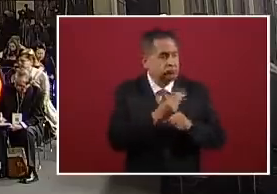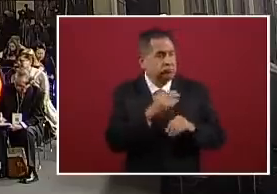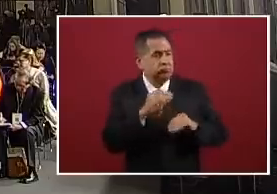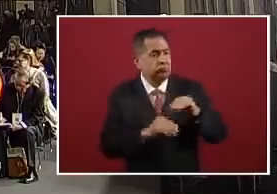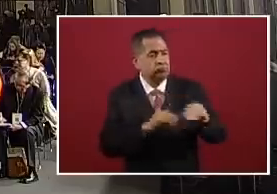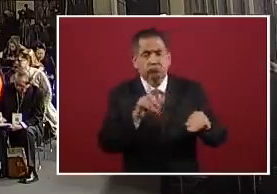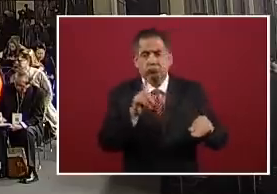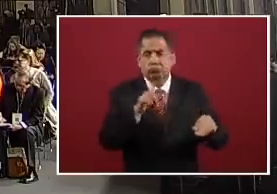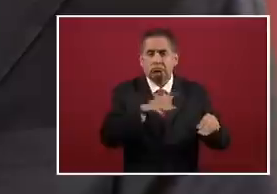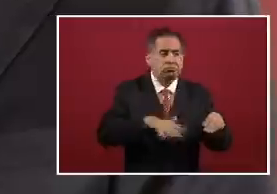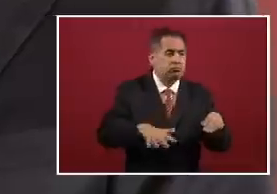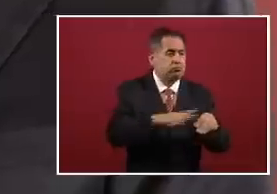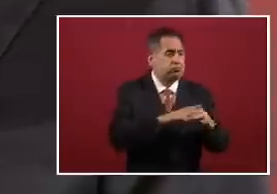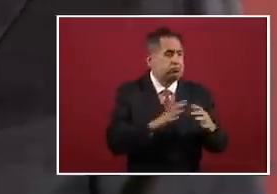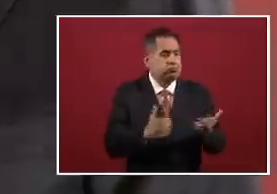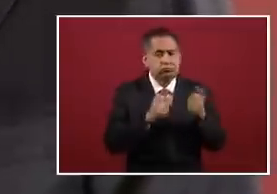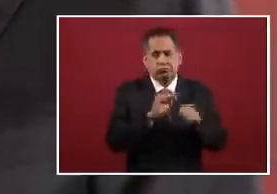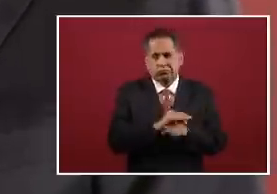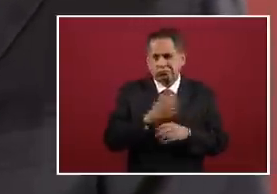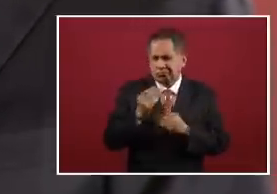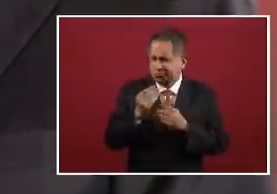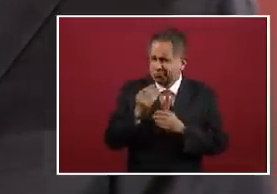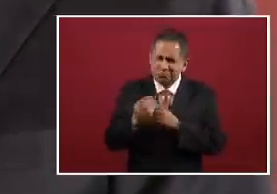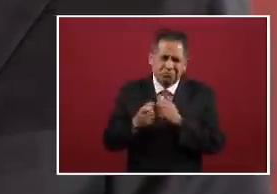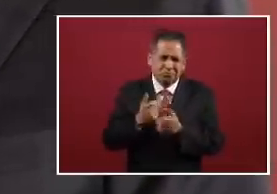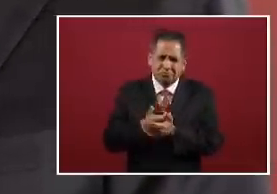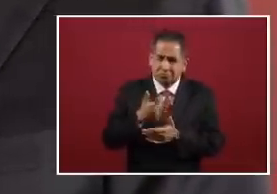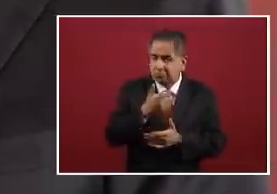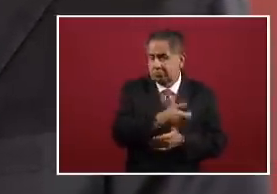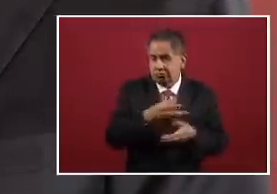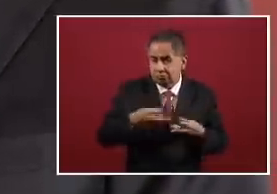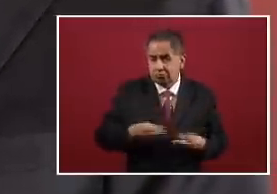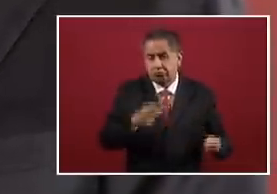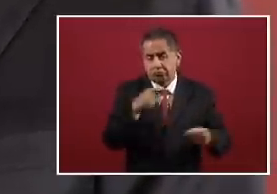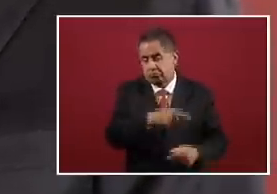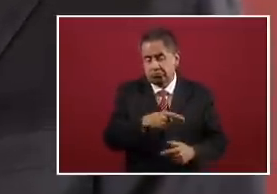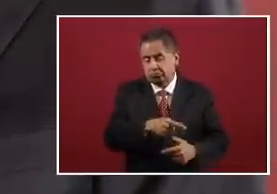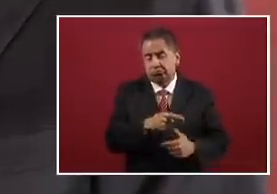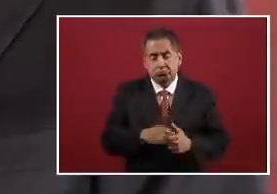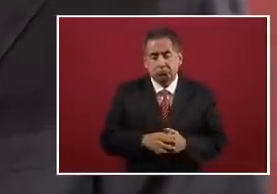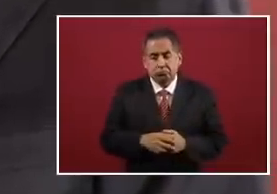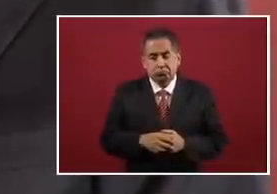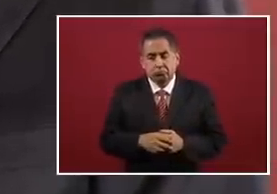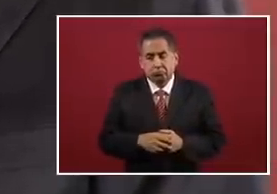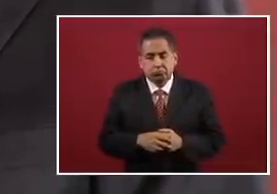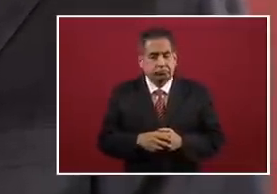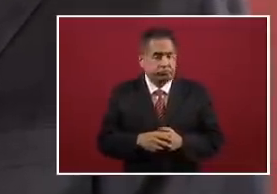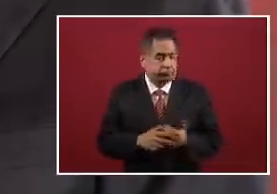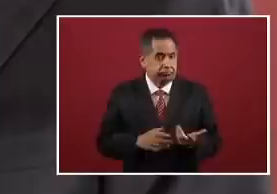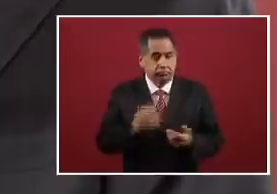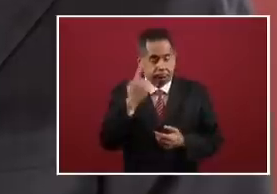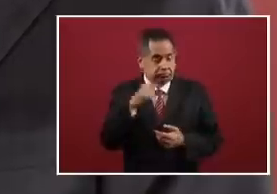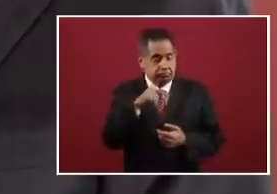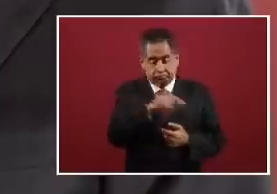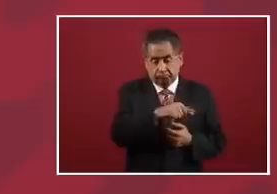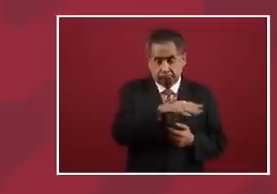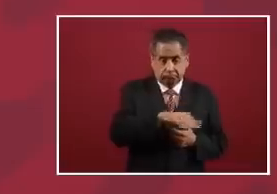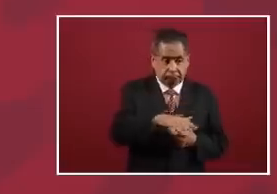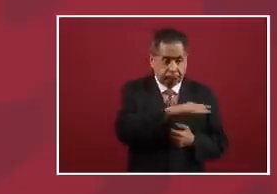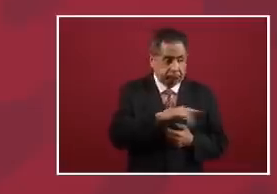recuperar toda esa zona, muchísimo dinero se invirtió para